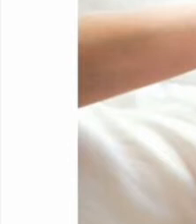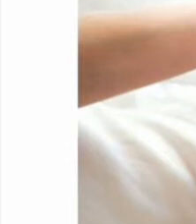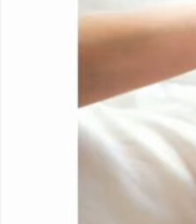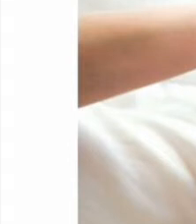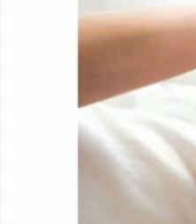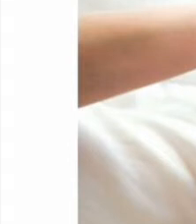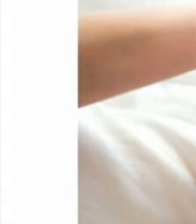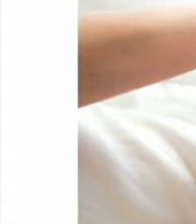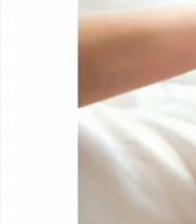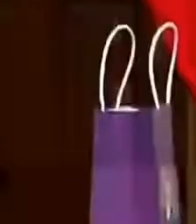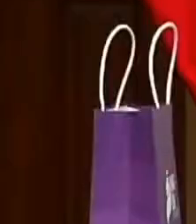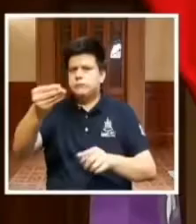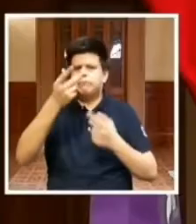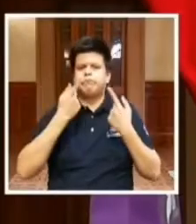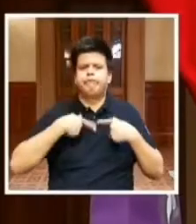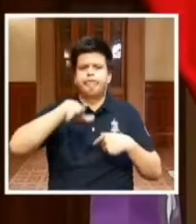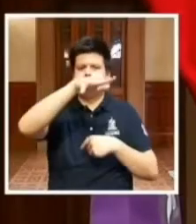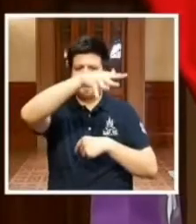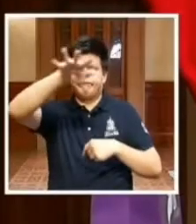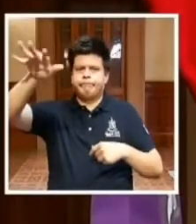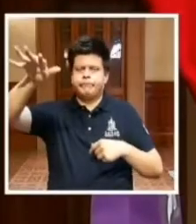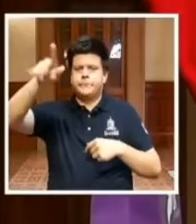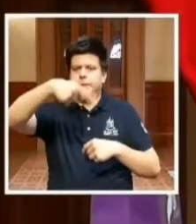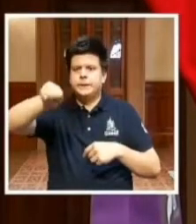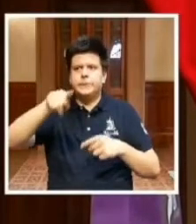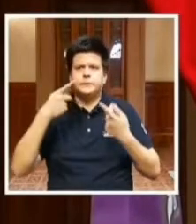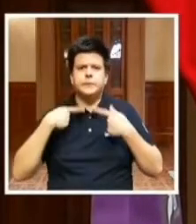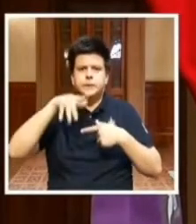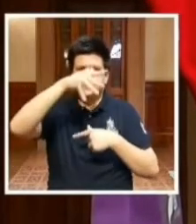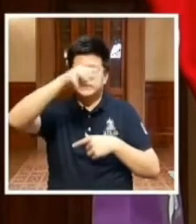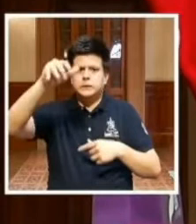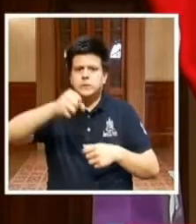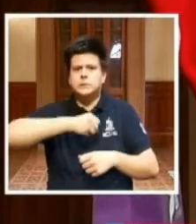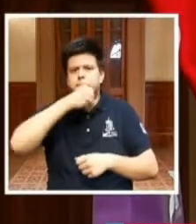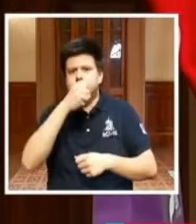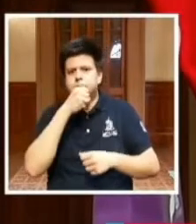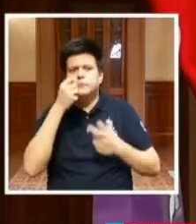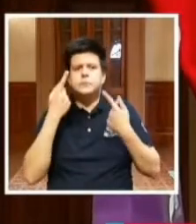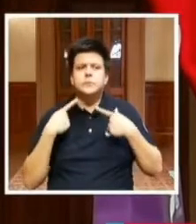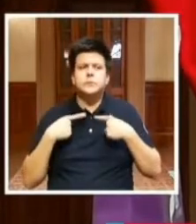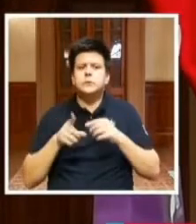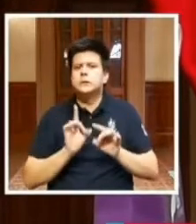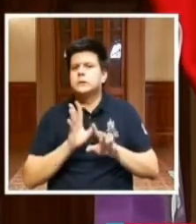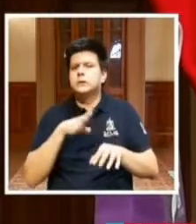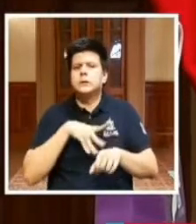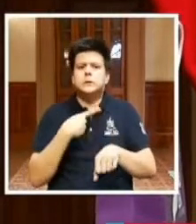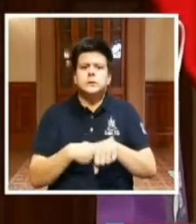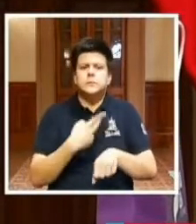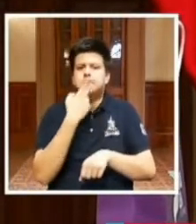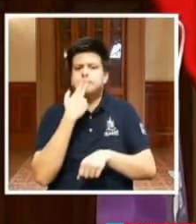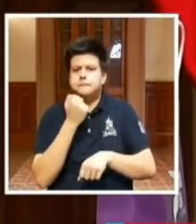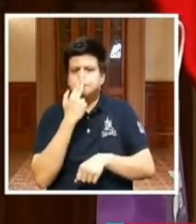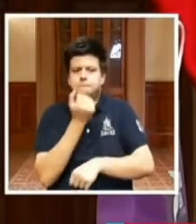adultos, a los grupos más vulnerables, los adultos mayores o las personas con diabetes, hipertensión o